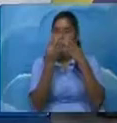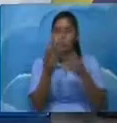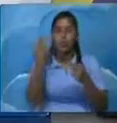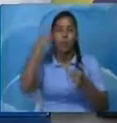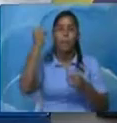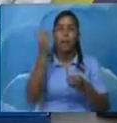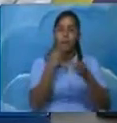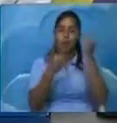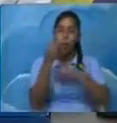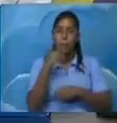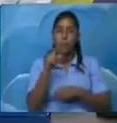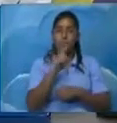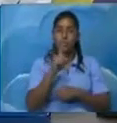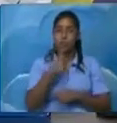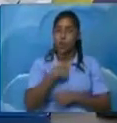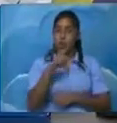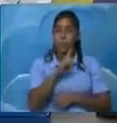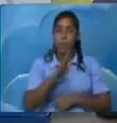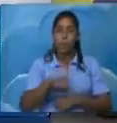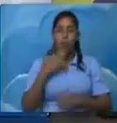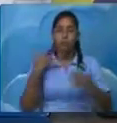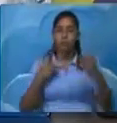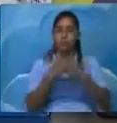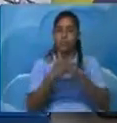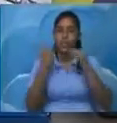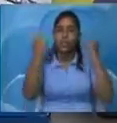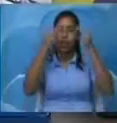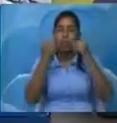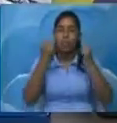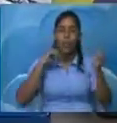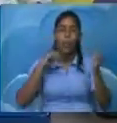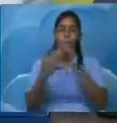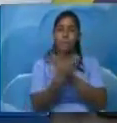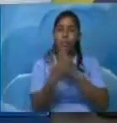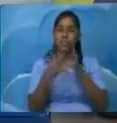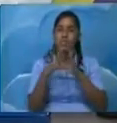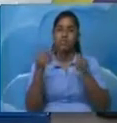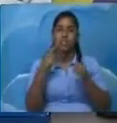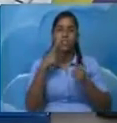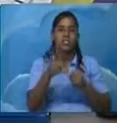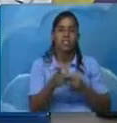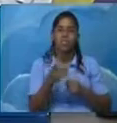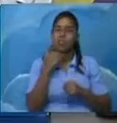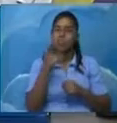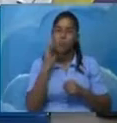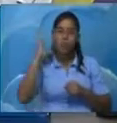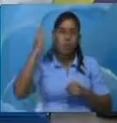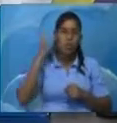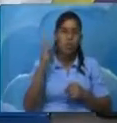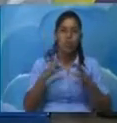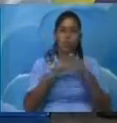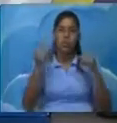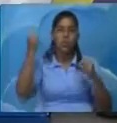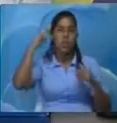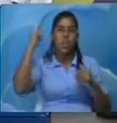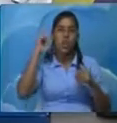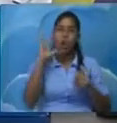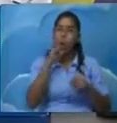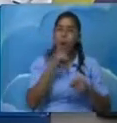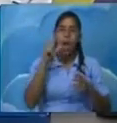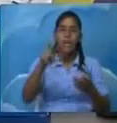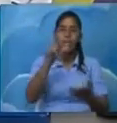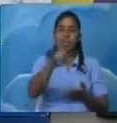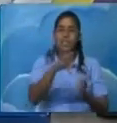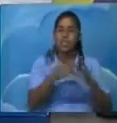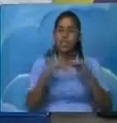Yo no puedo cerrar los ojos, dar la espalda y hacerme el vista gorda como que no hay necesidad